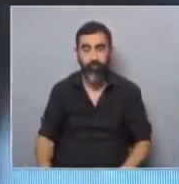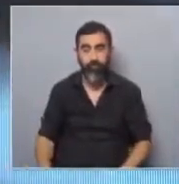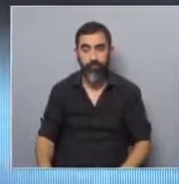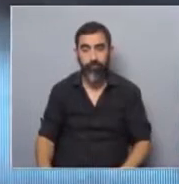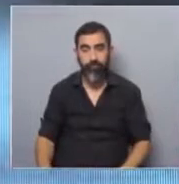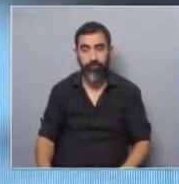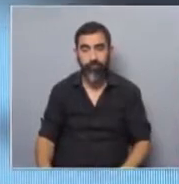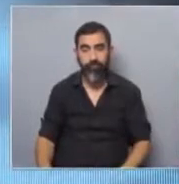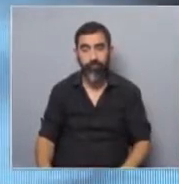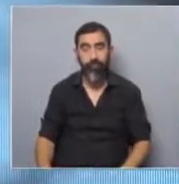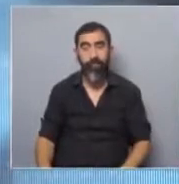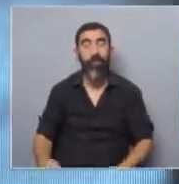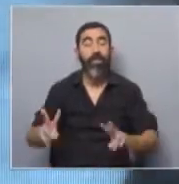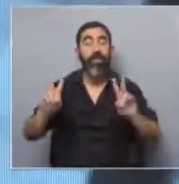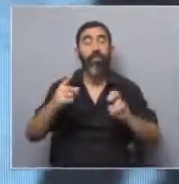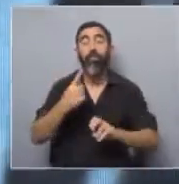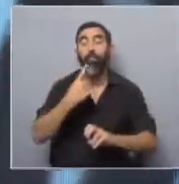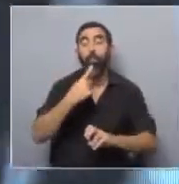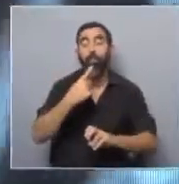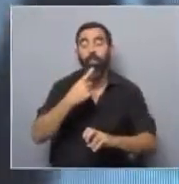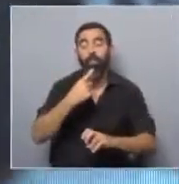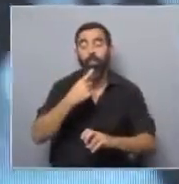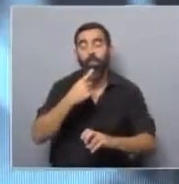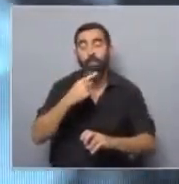vamos a decir, en el campo de lo político,